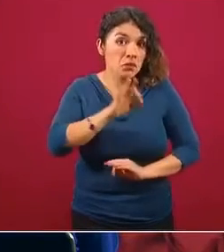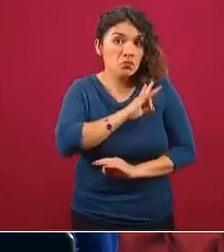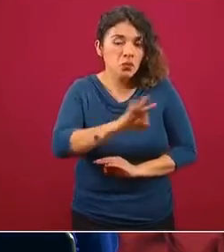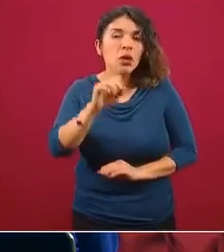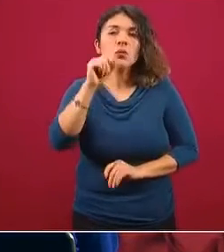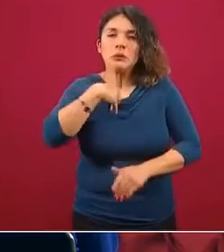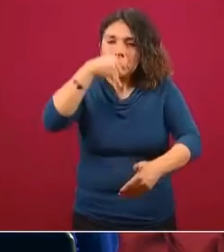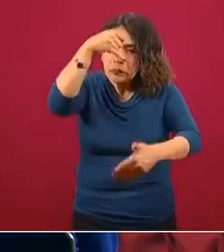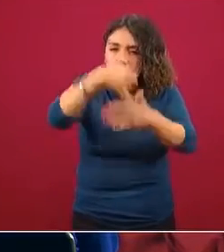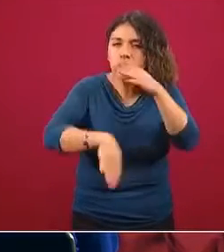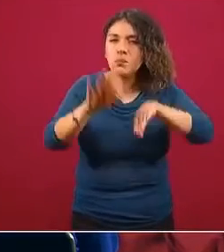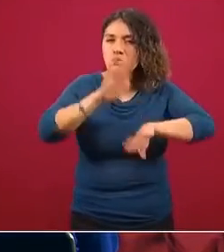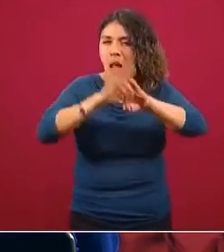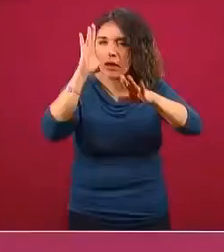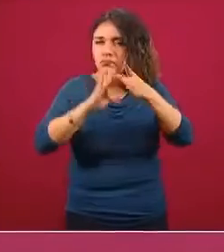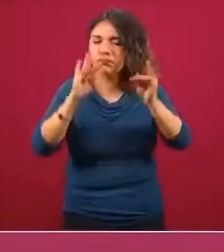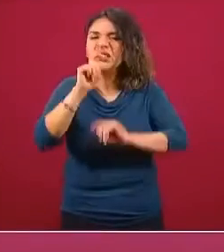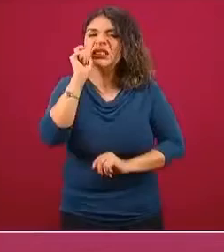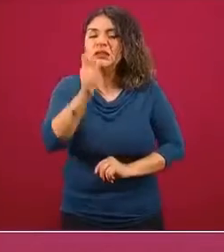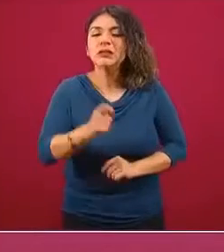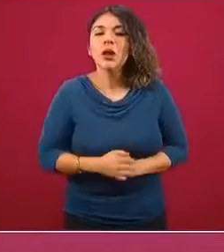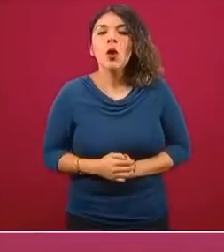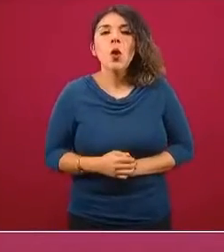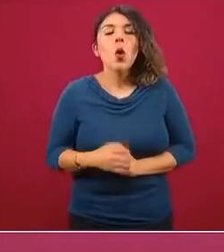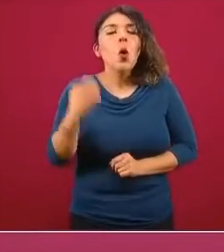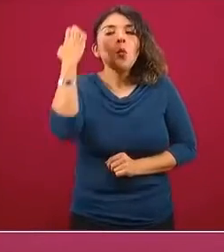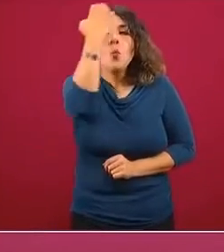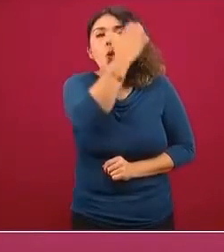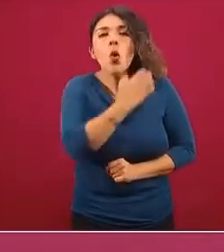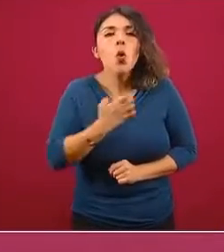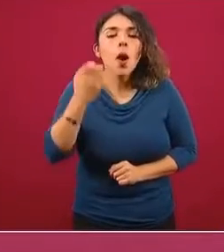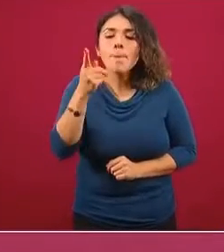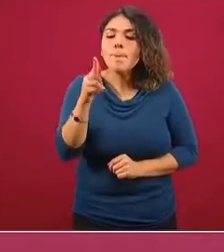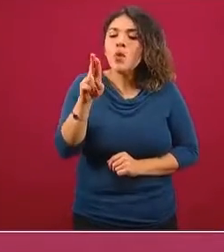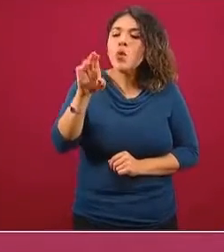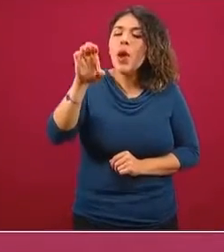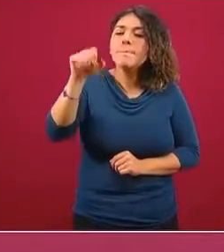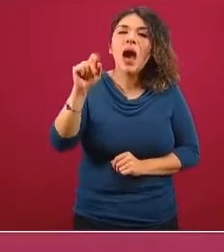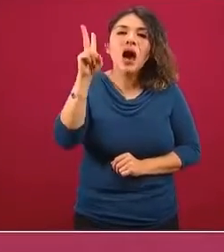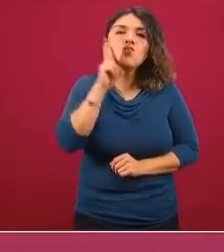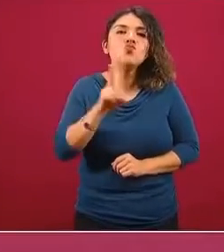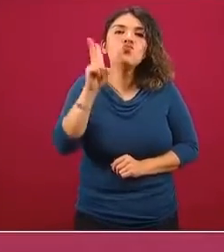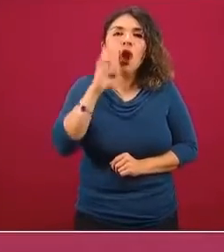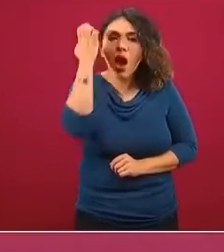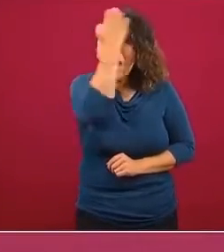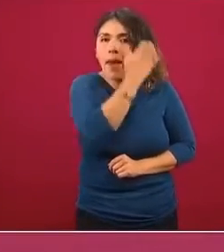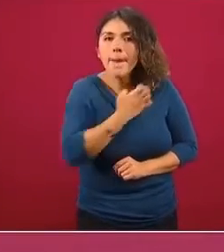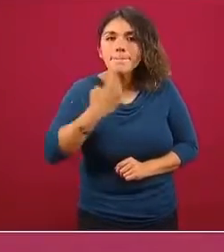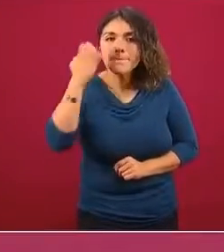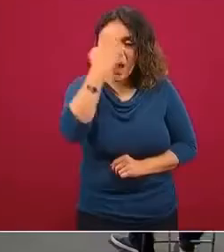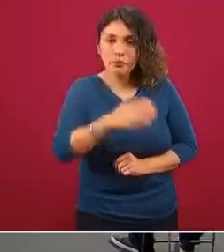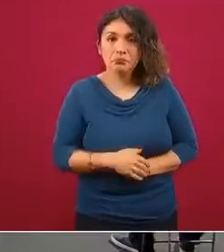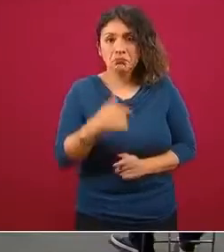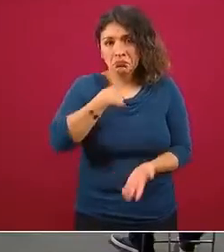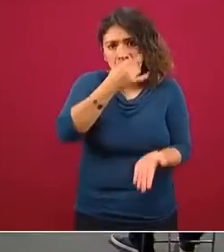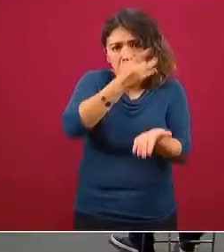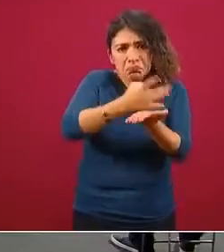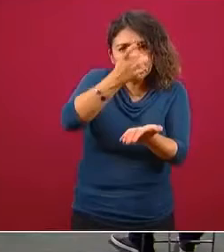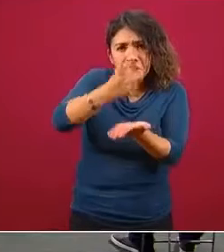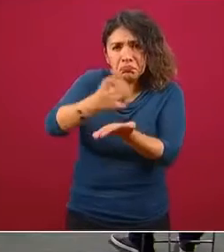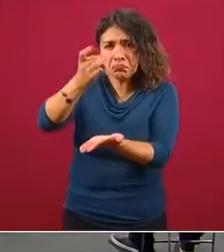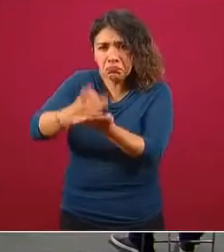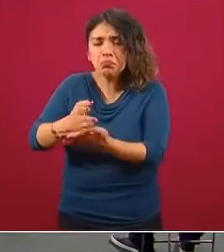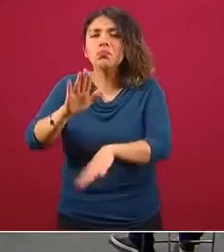a un poquito más detalle, que es pruebas diagnósticas. Estamos identificando, y por